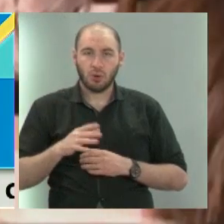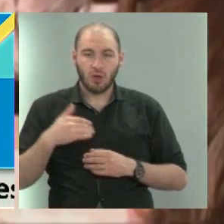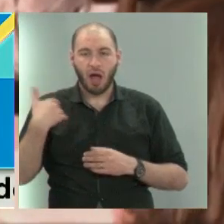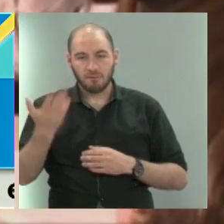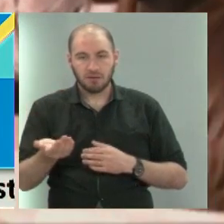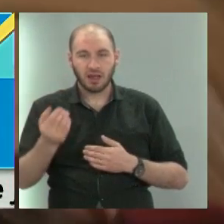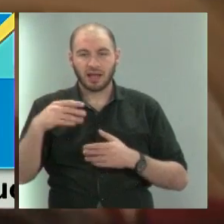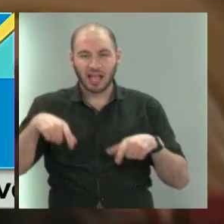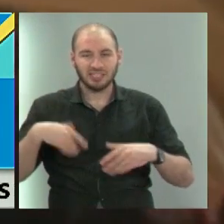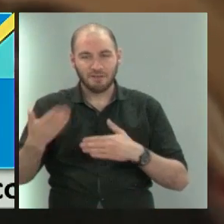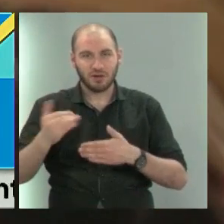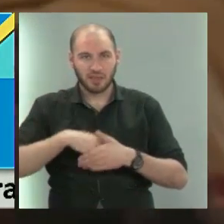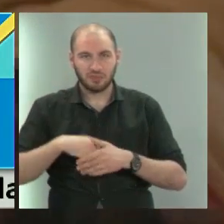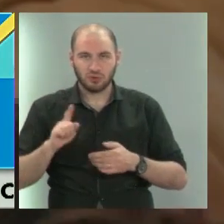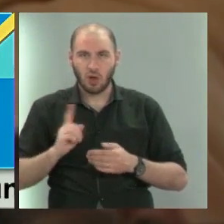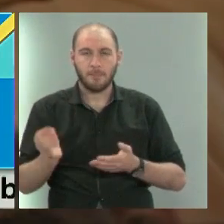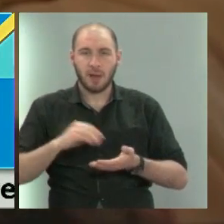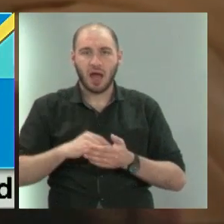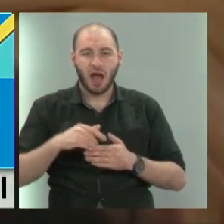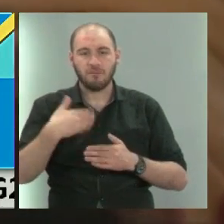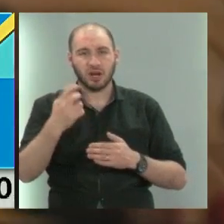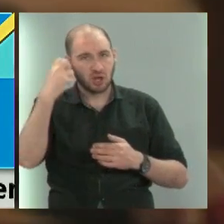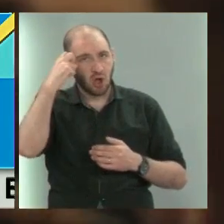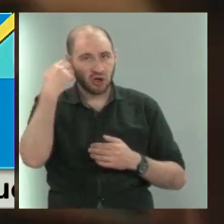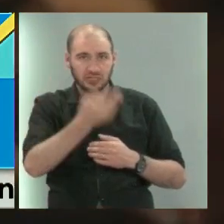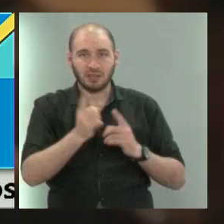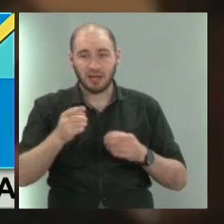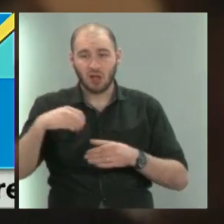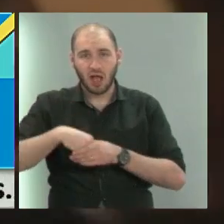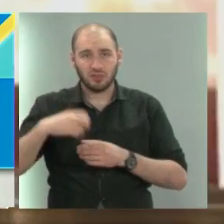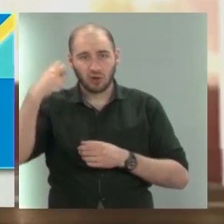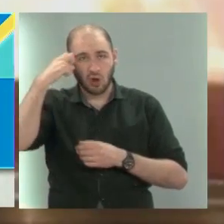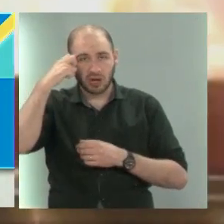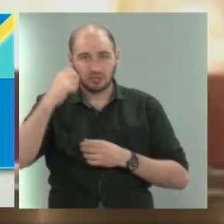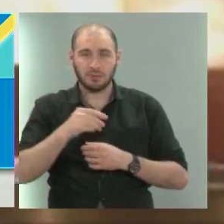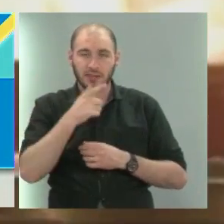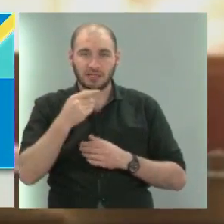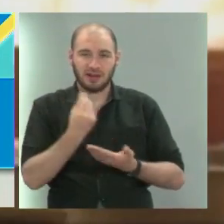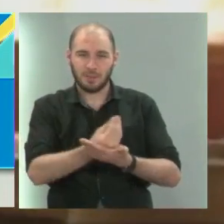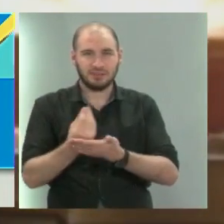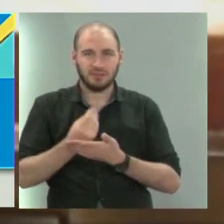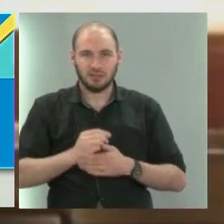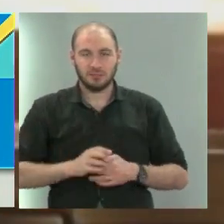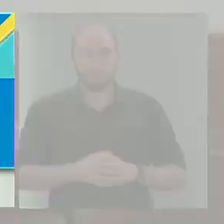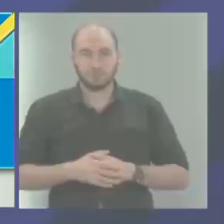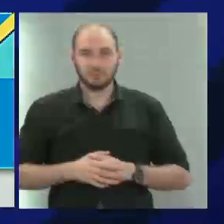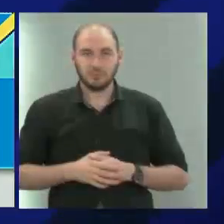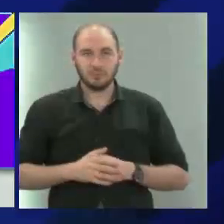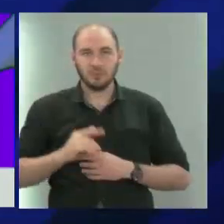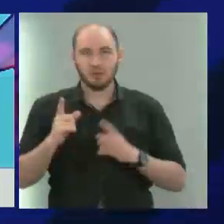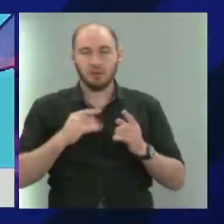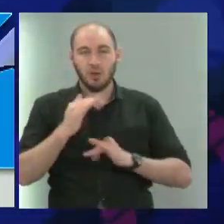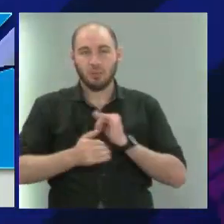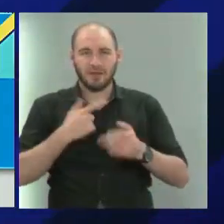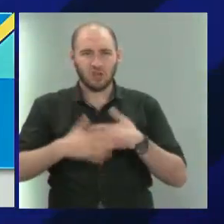afuera y el adentro de la cancha, sino también en el afuera del Congreso y adentro del Congreso, ¿no? Que se supone que están nuestros representantes. Y por ahí estamos hablando